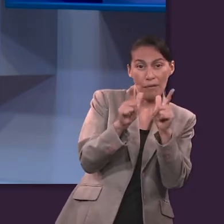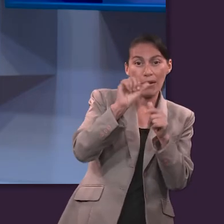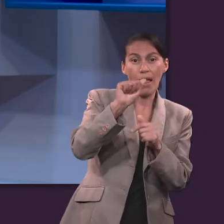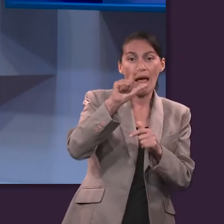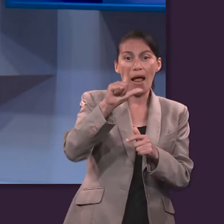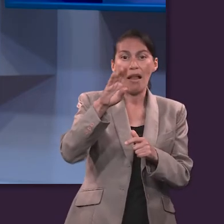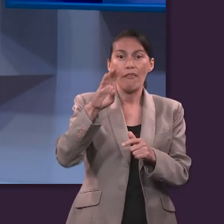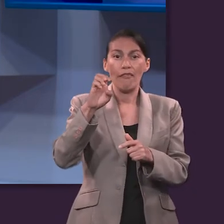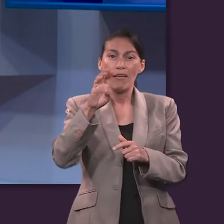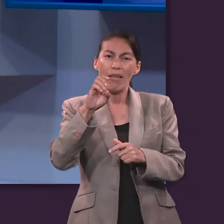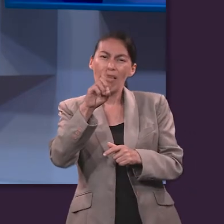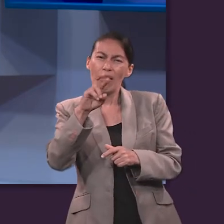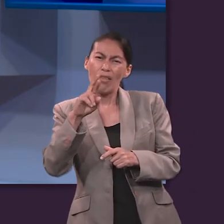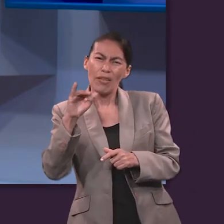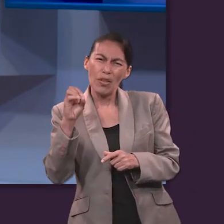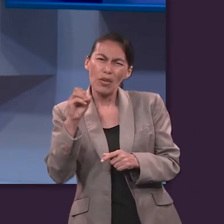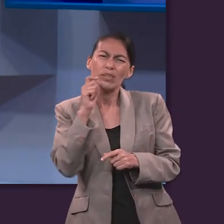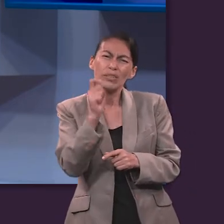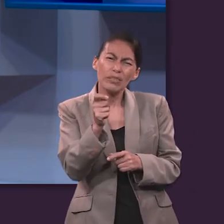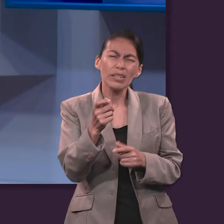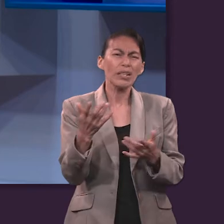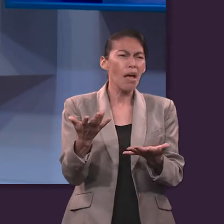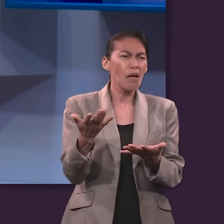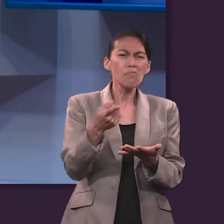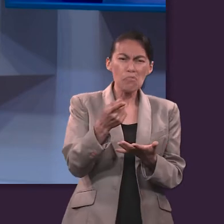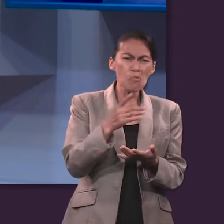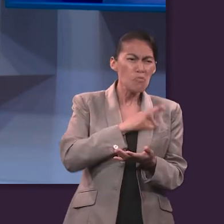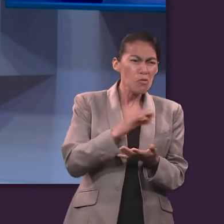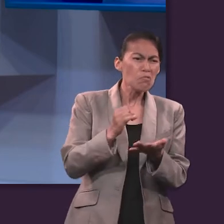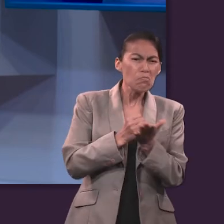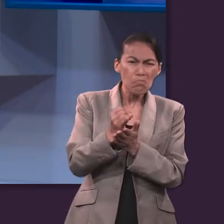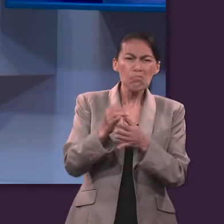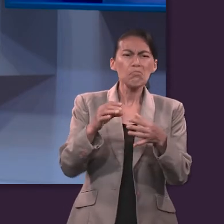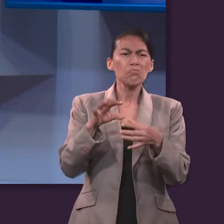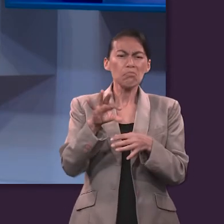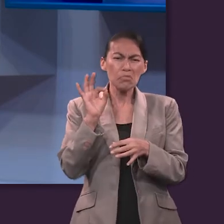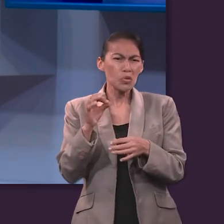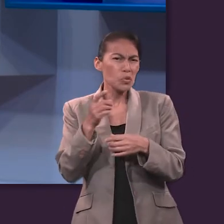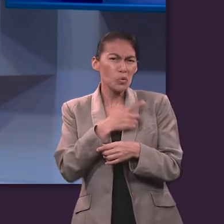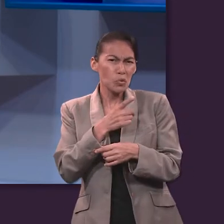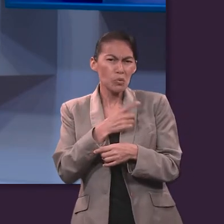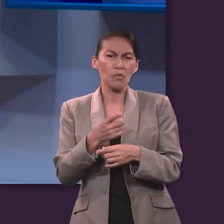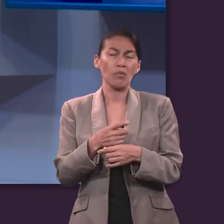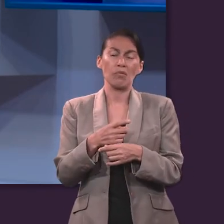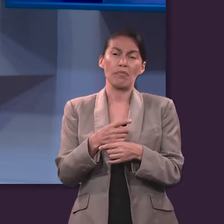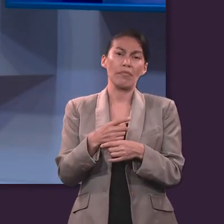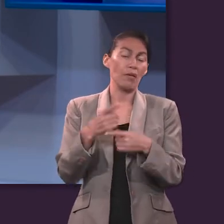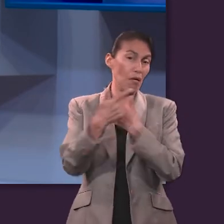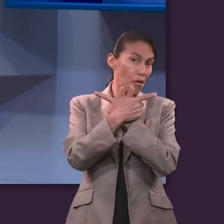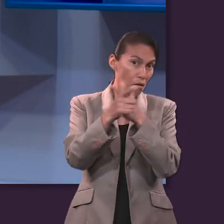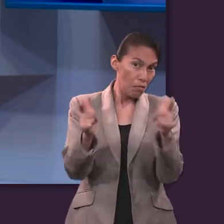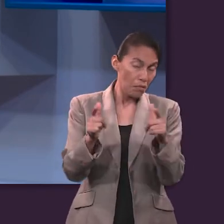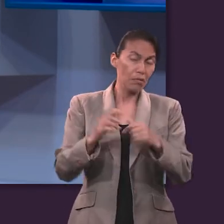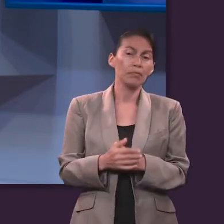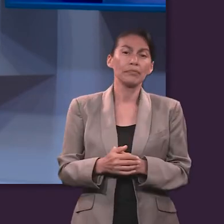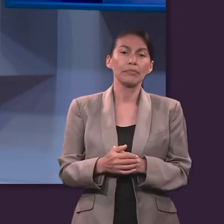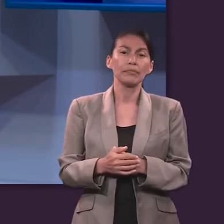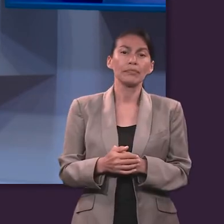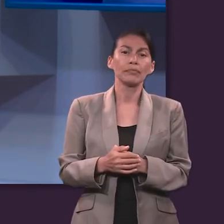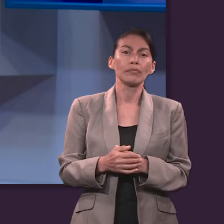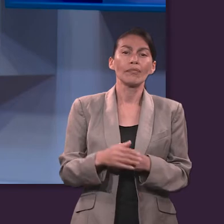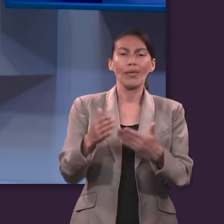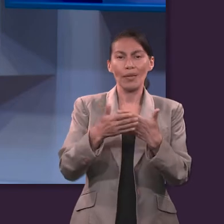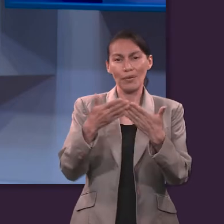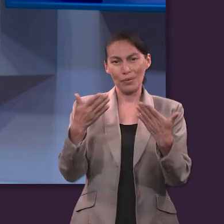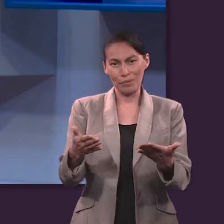el libre poder de decisión con el que fuiste creado para elegir sobre todos los aspectos de tu vida. Bien,